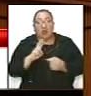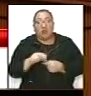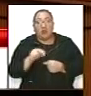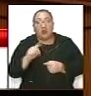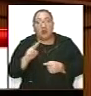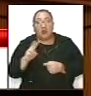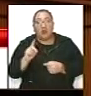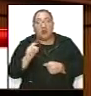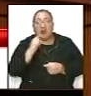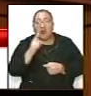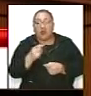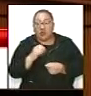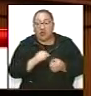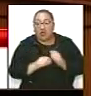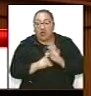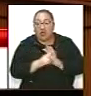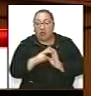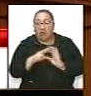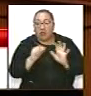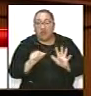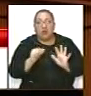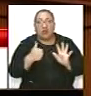cumplimiento de lo estipulado en la Ley